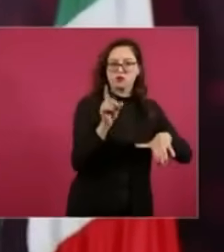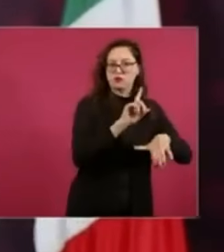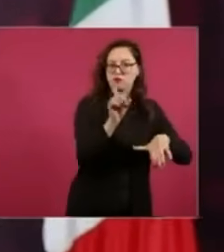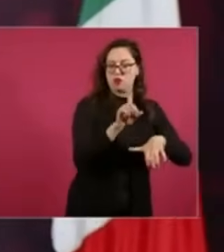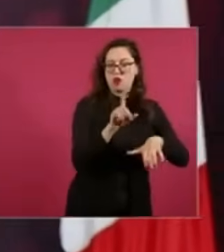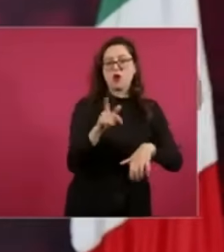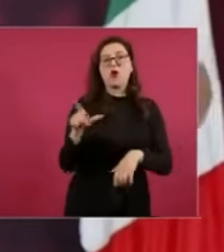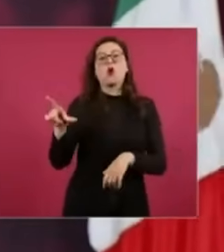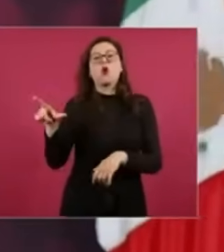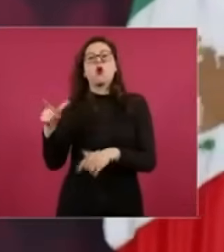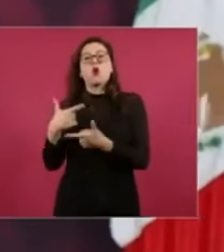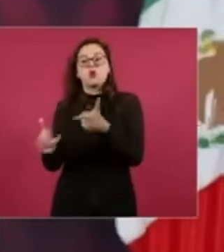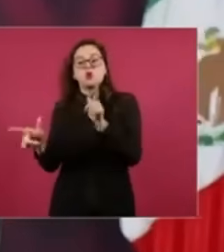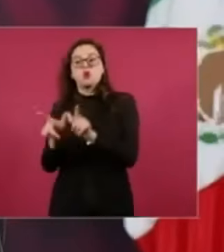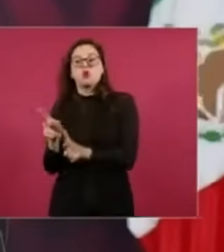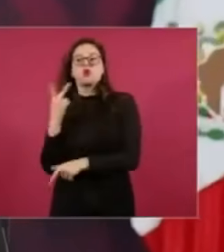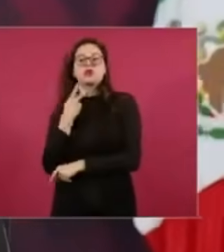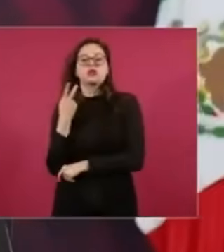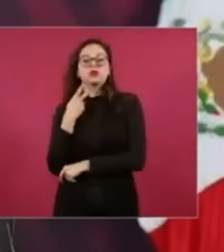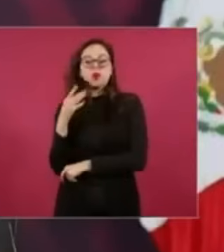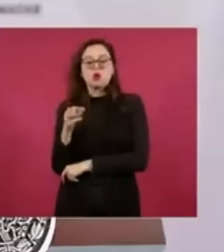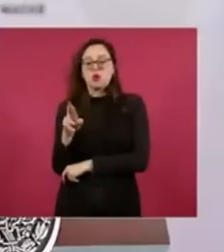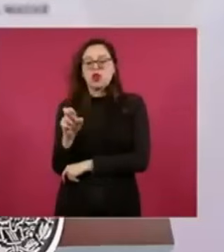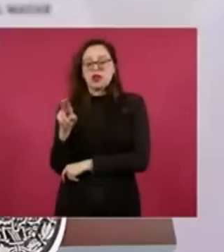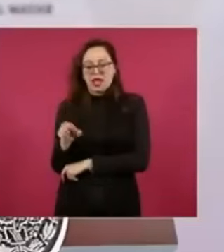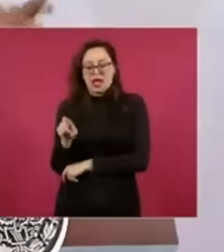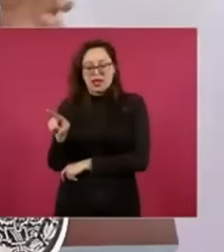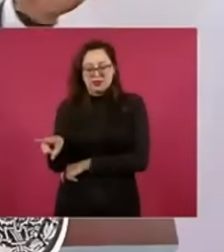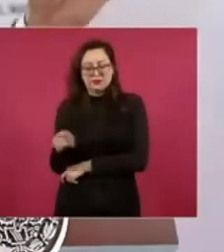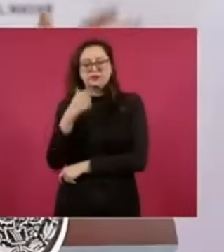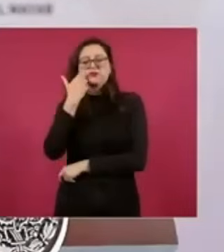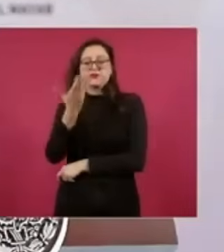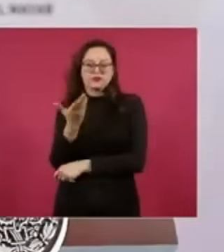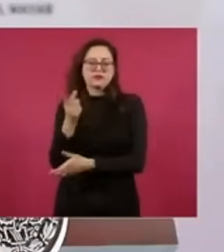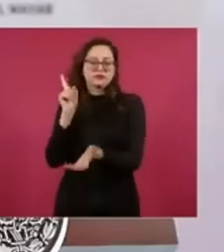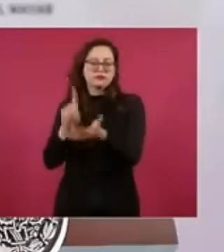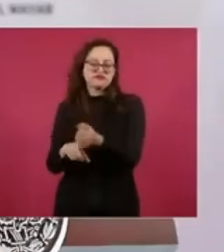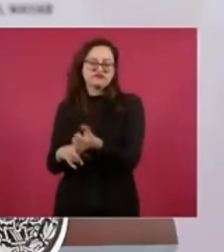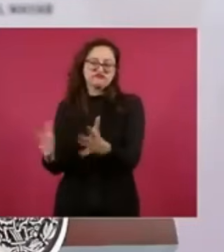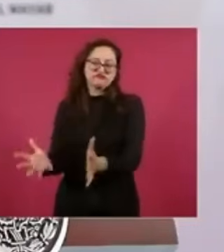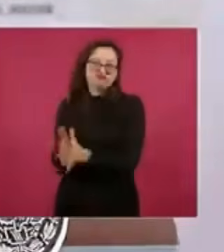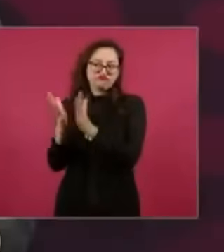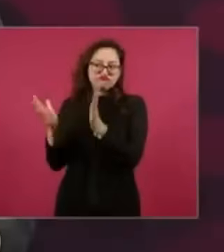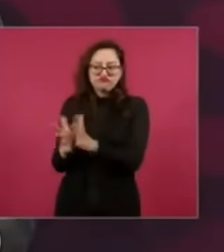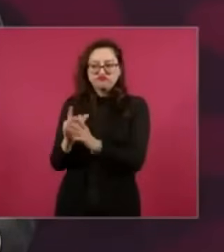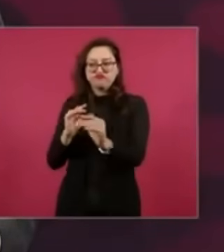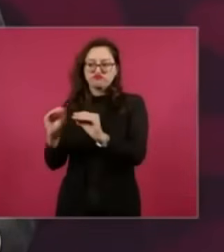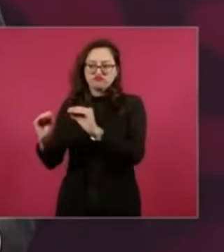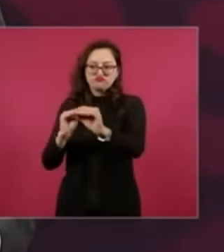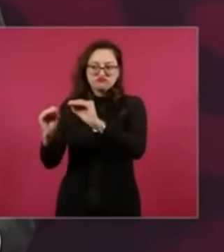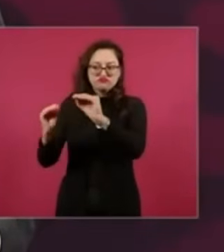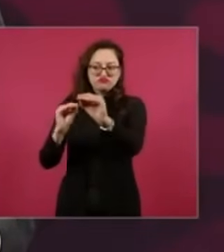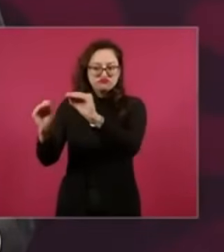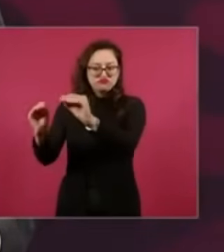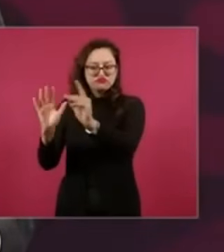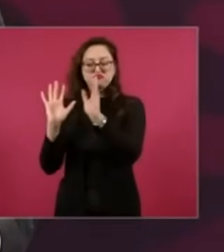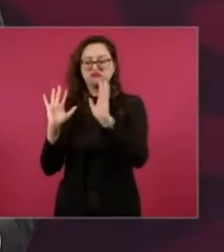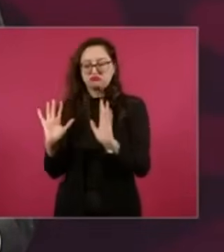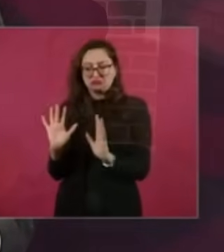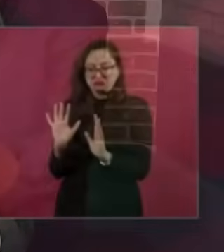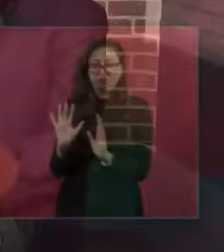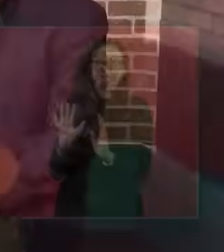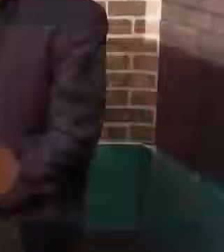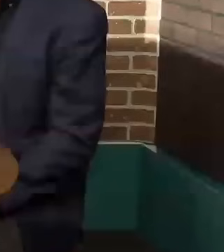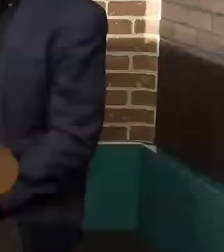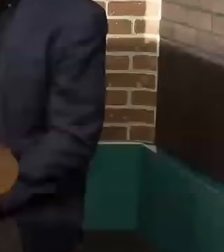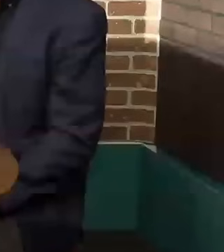otra posición. ¿A cuál? Puede ser la tercera en la jerarquía. Primero la presidencia, que por supuesto va Luis